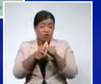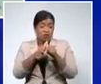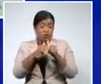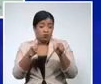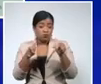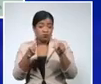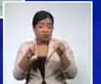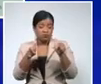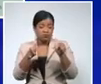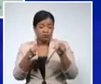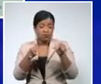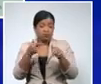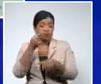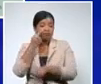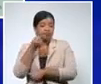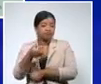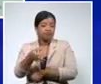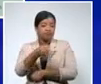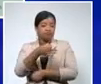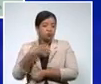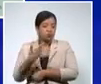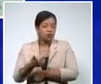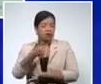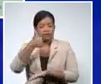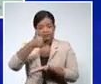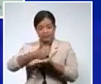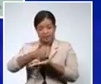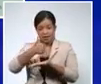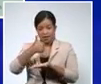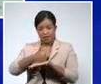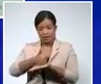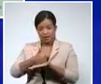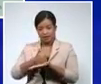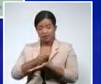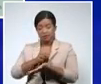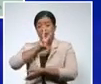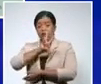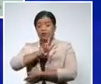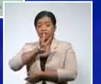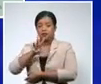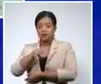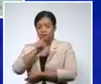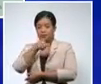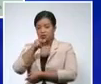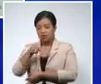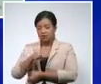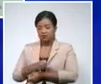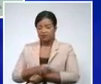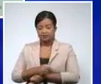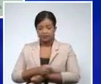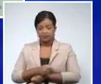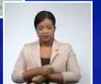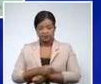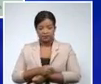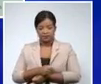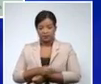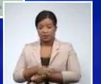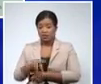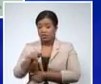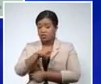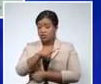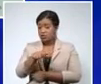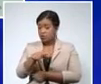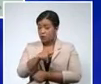ahí, en el municipio Cabecera, con 33 casos autóctonos. Se diagnostican también